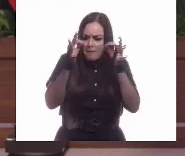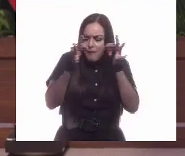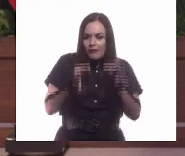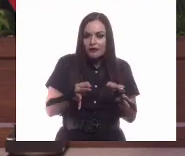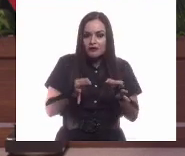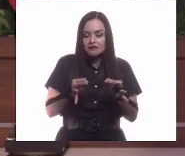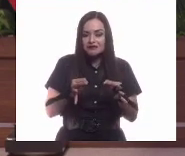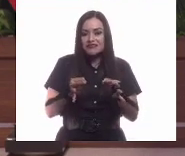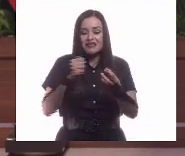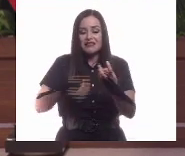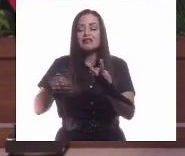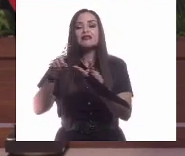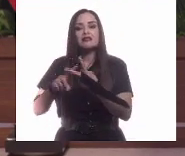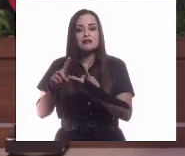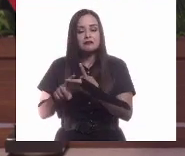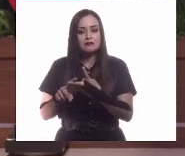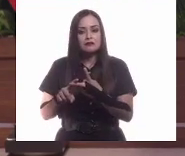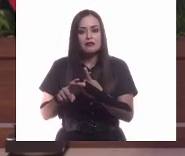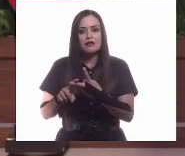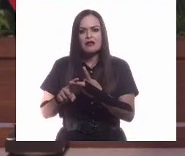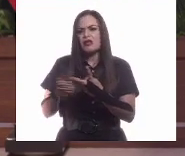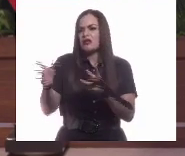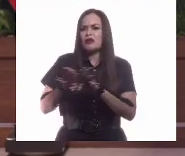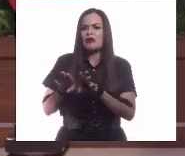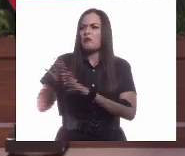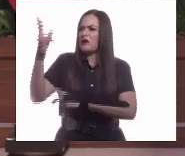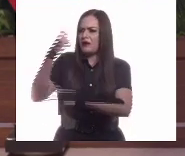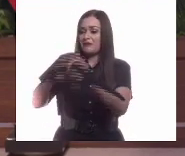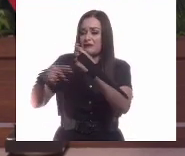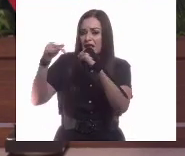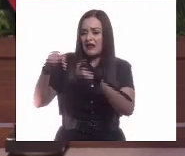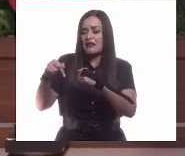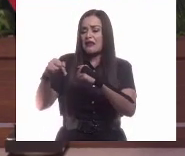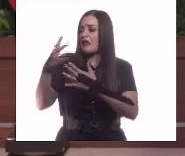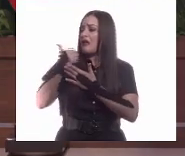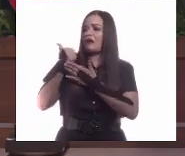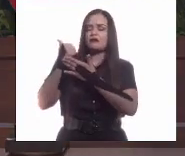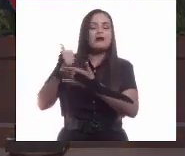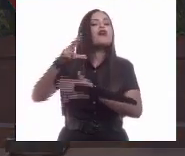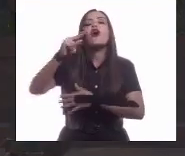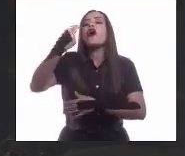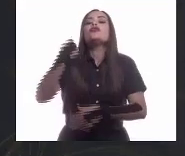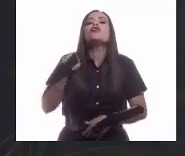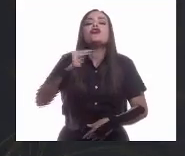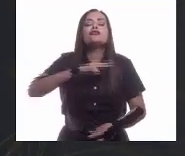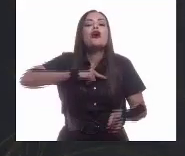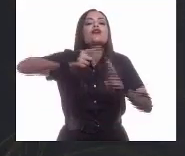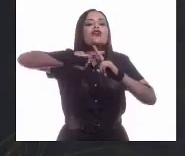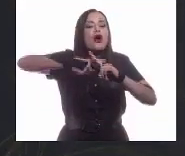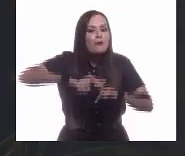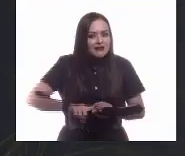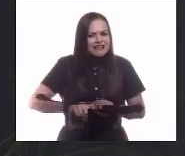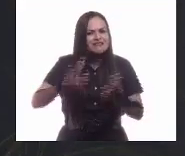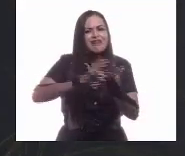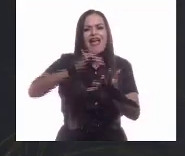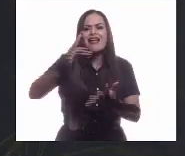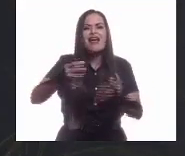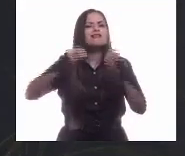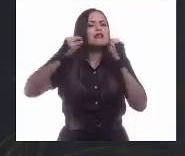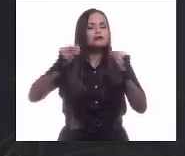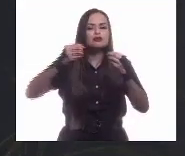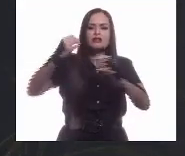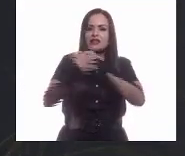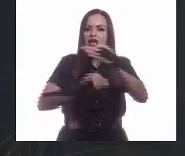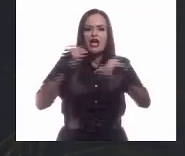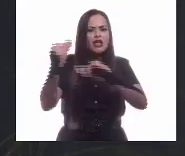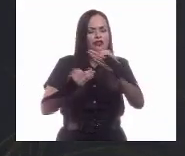la conciencia de que nadie va a venir a resolver nuestros problemas si no comenzamos nosotros. Muchas gracias a todas